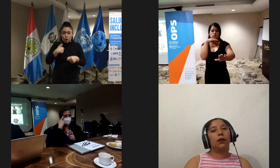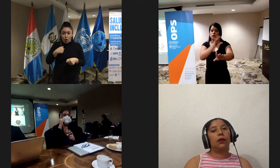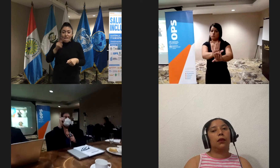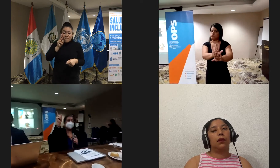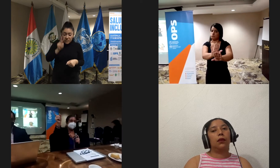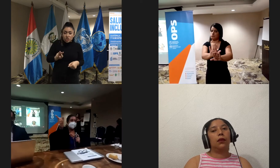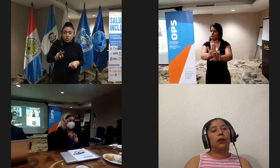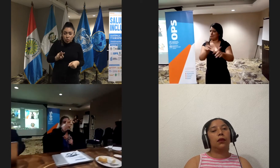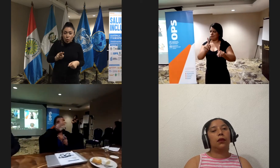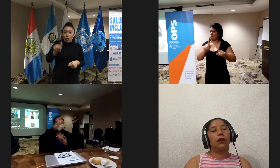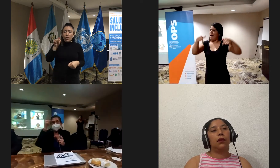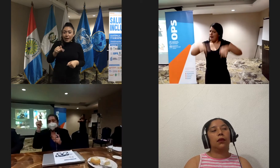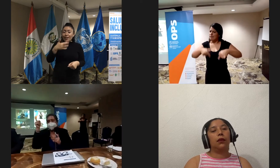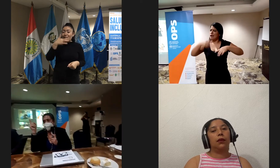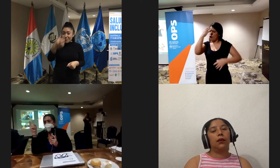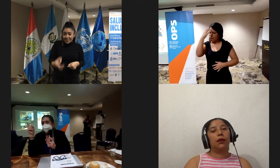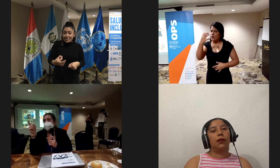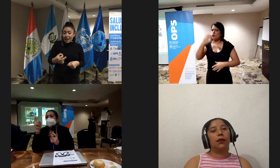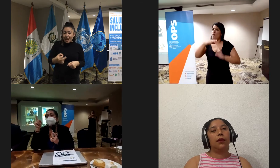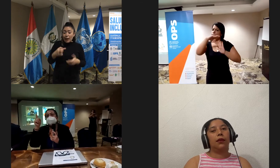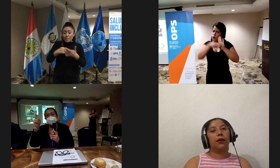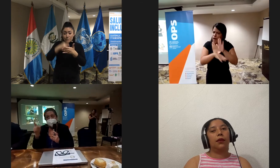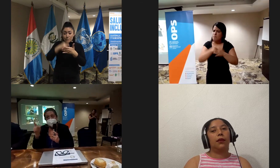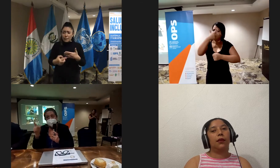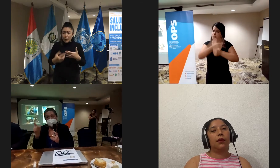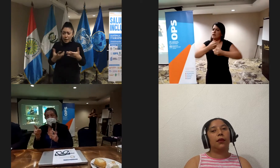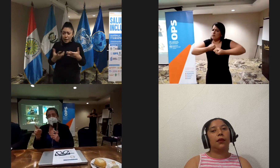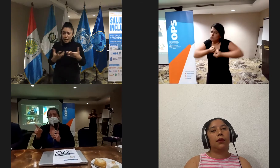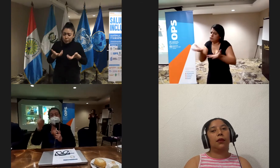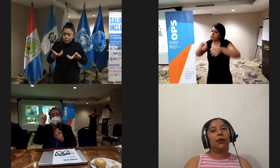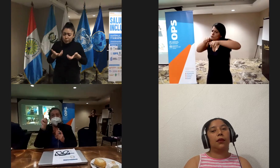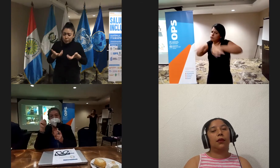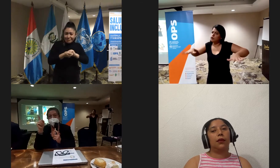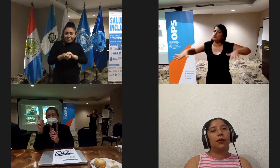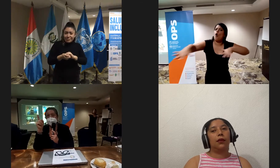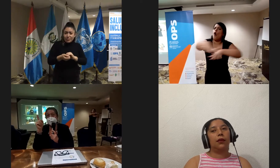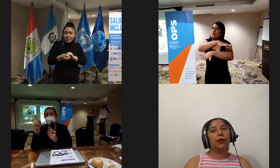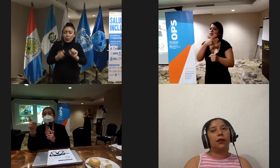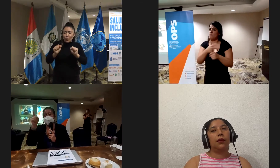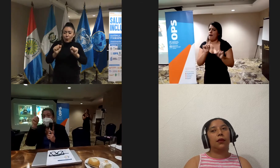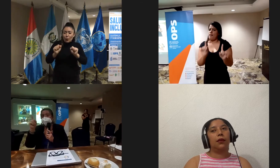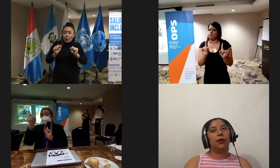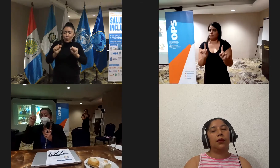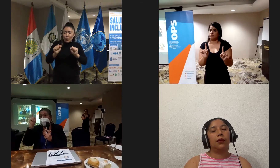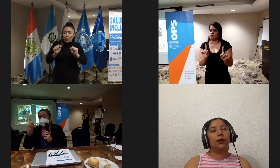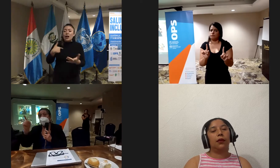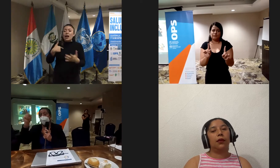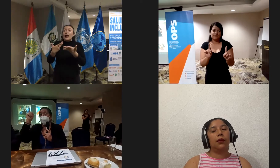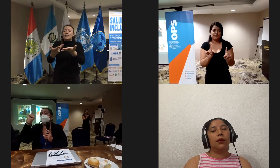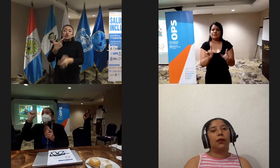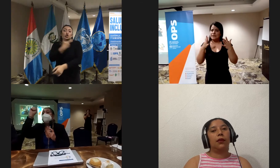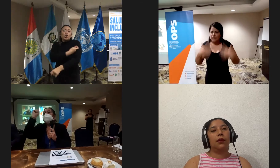ojos ver realmente el programa de inmunizaciones, brindar las dosis de